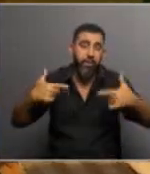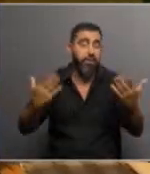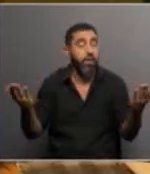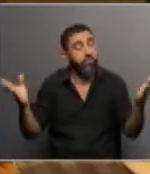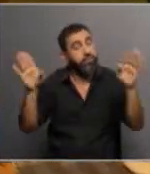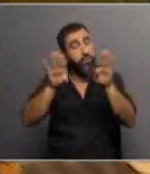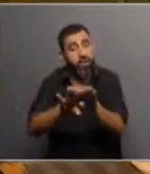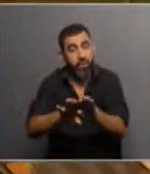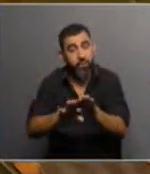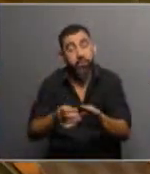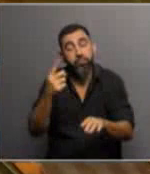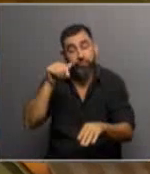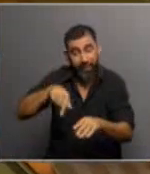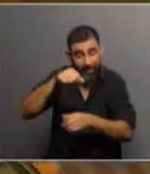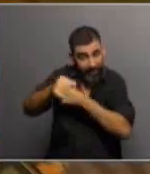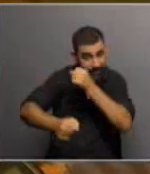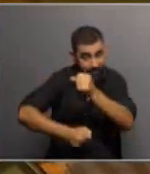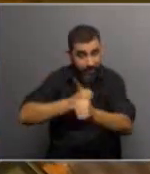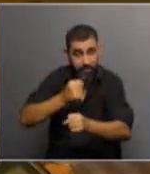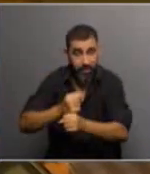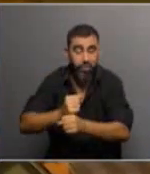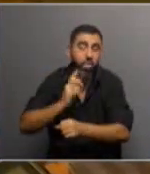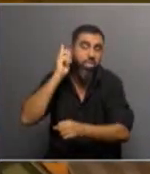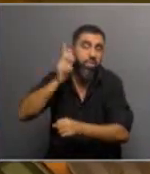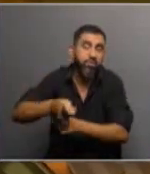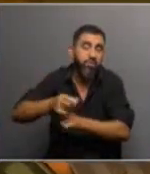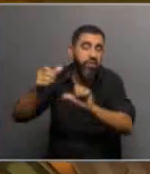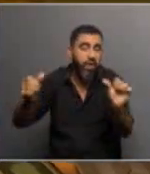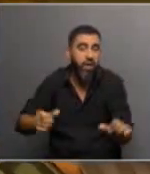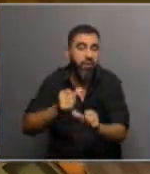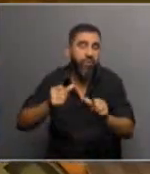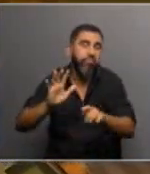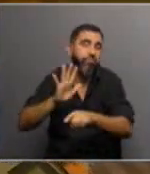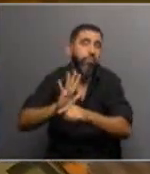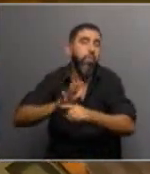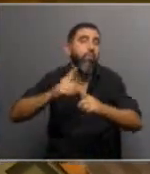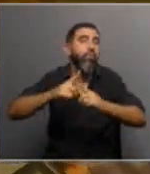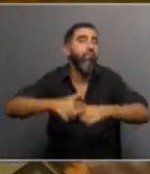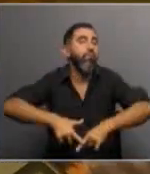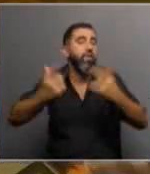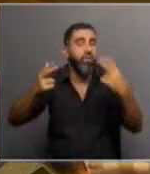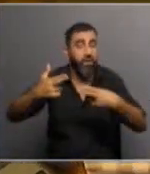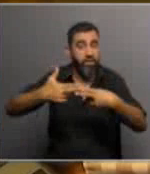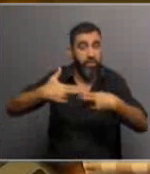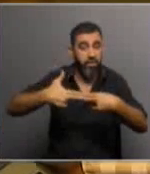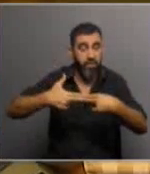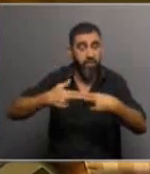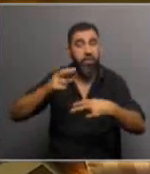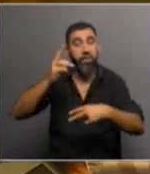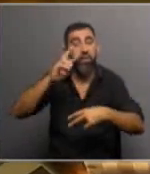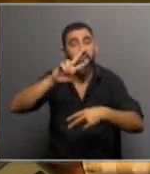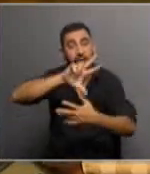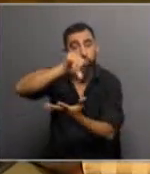cerradas así que este año decidimos hacer una celebración por redes sociales la sala la junta de ciudad